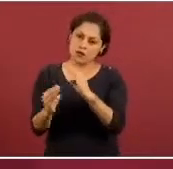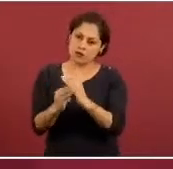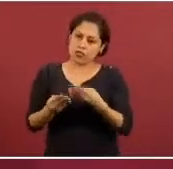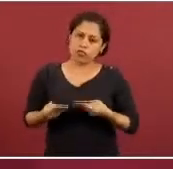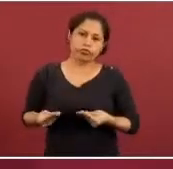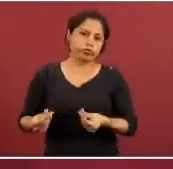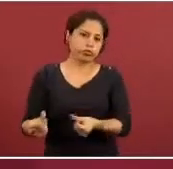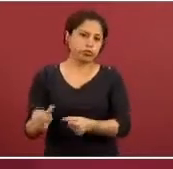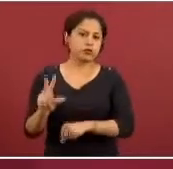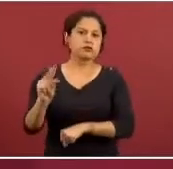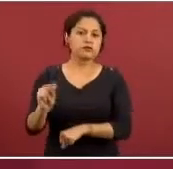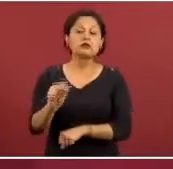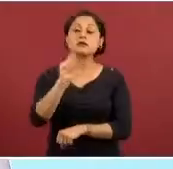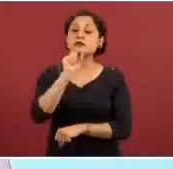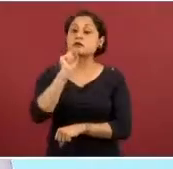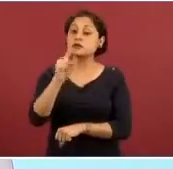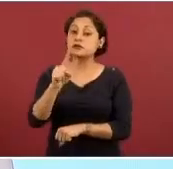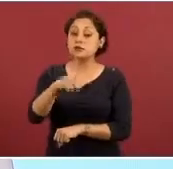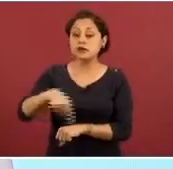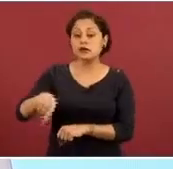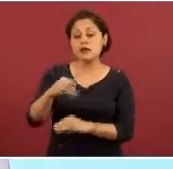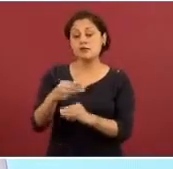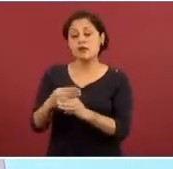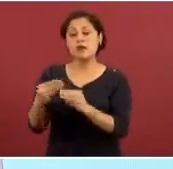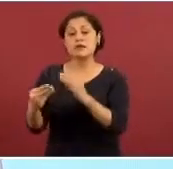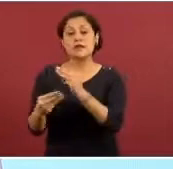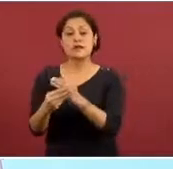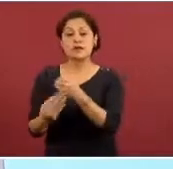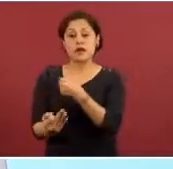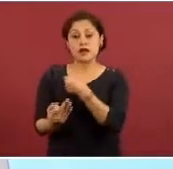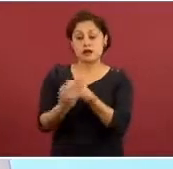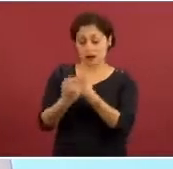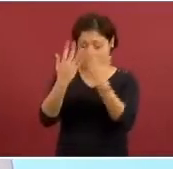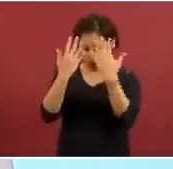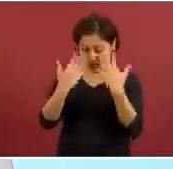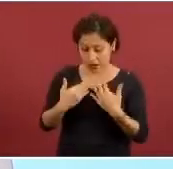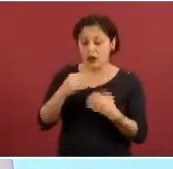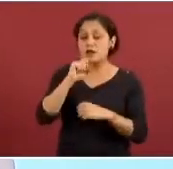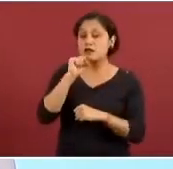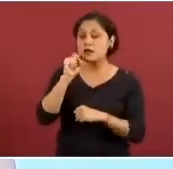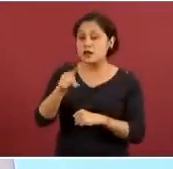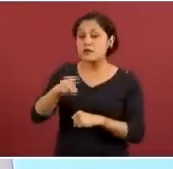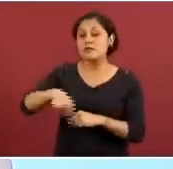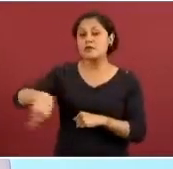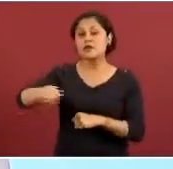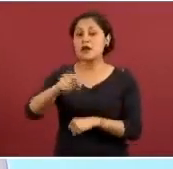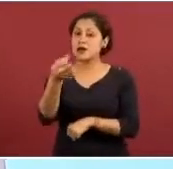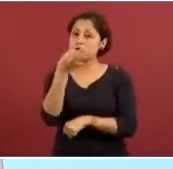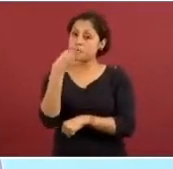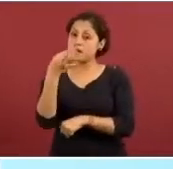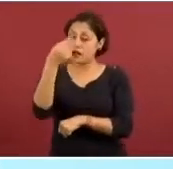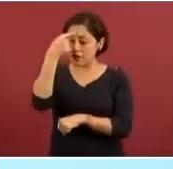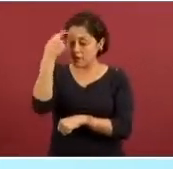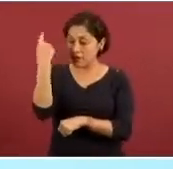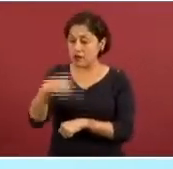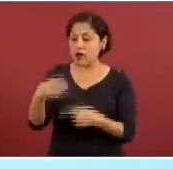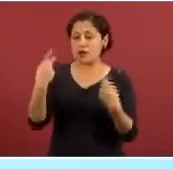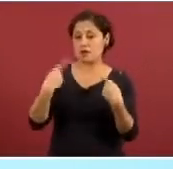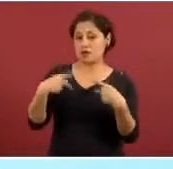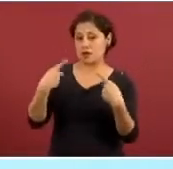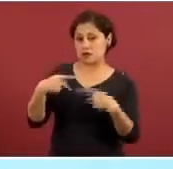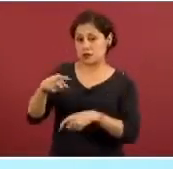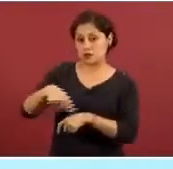protección personal es para uso exclusivo de personas con síntomas y del personal médico que está en contacto